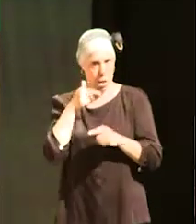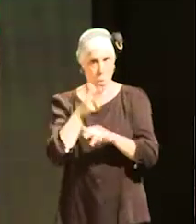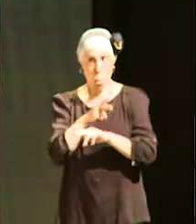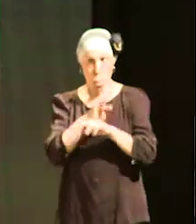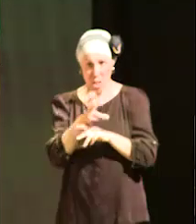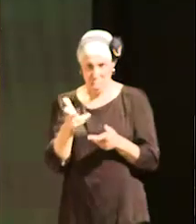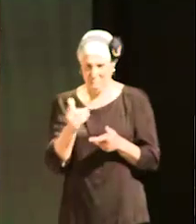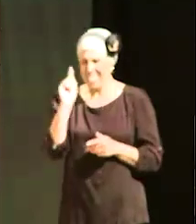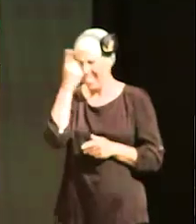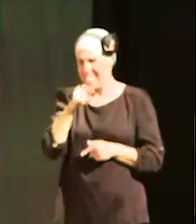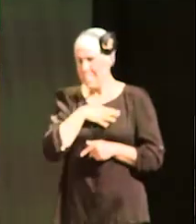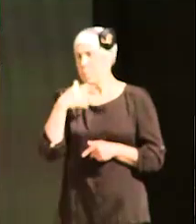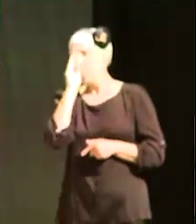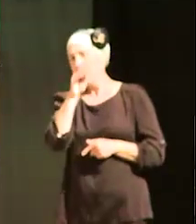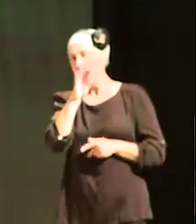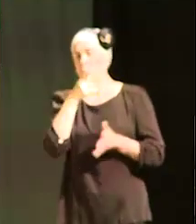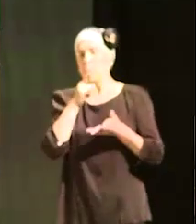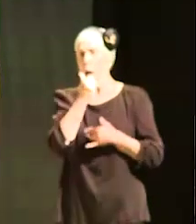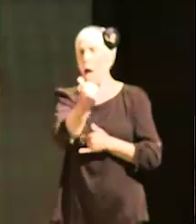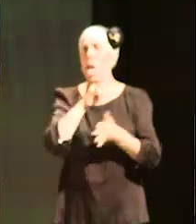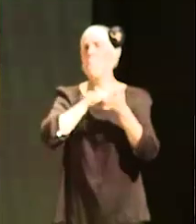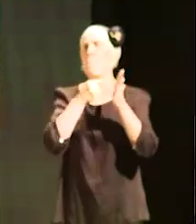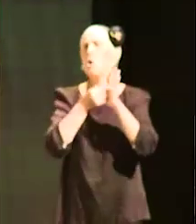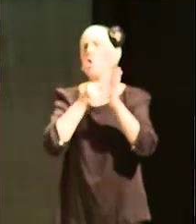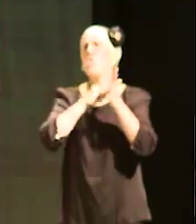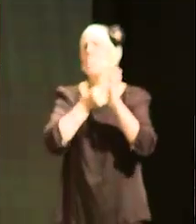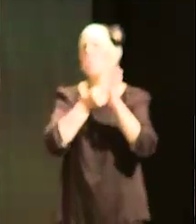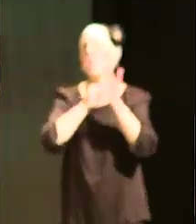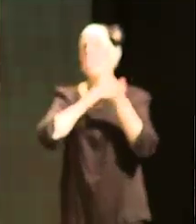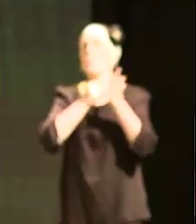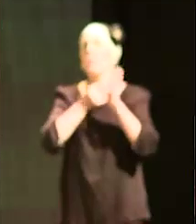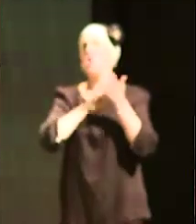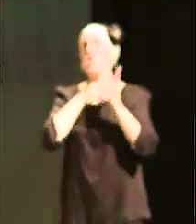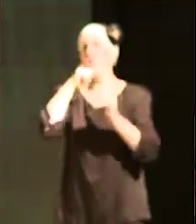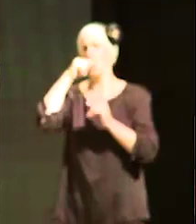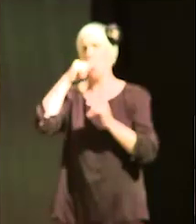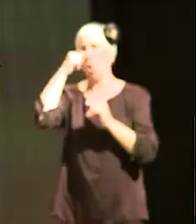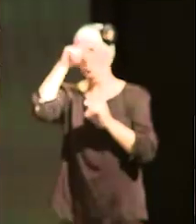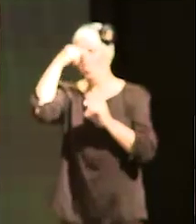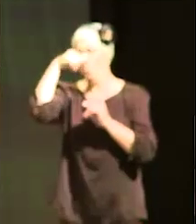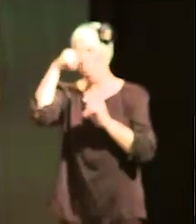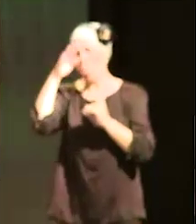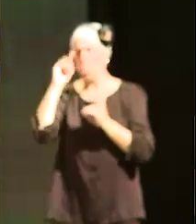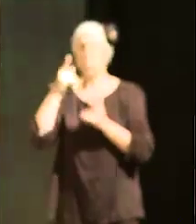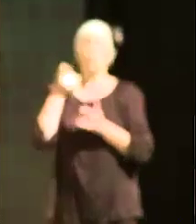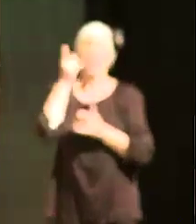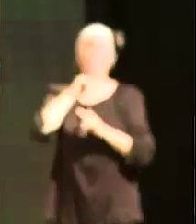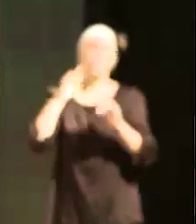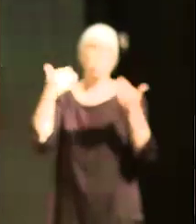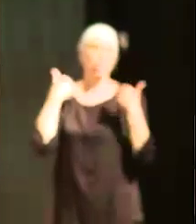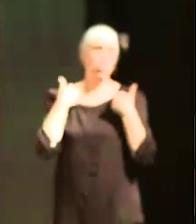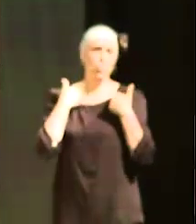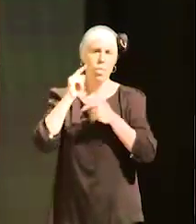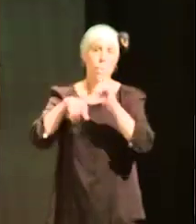concreto sobre transculturalidad y duelo sobre transculturalidad el vuelo sobre todo duelo de diversos tipos de